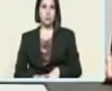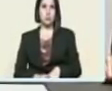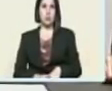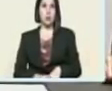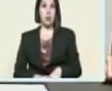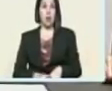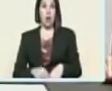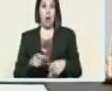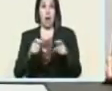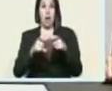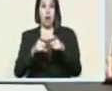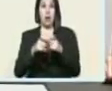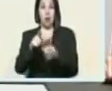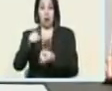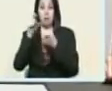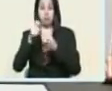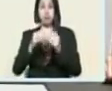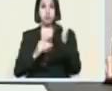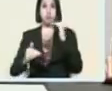Este es el aumento